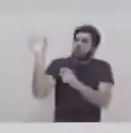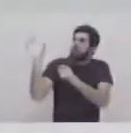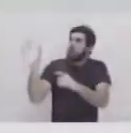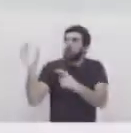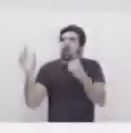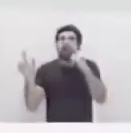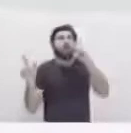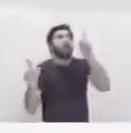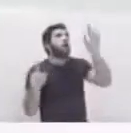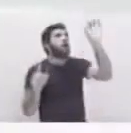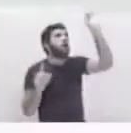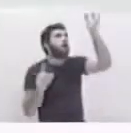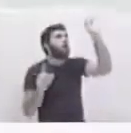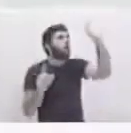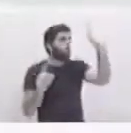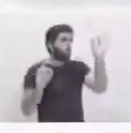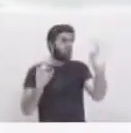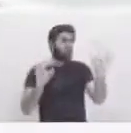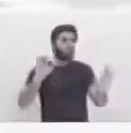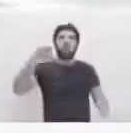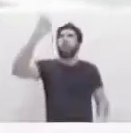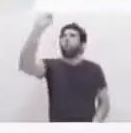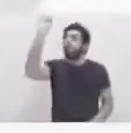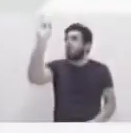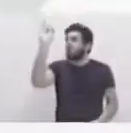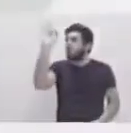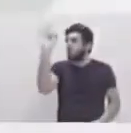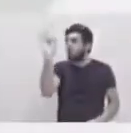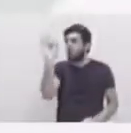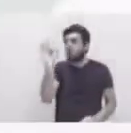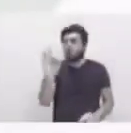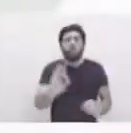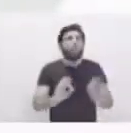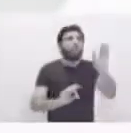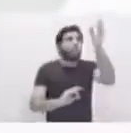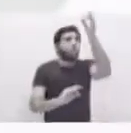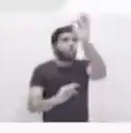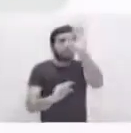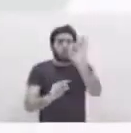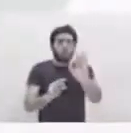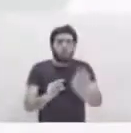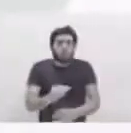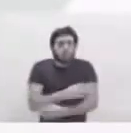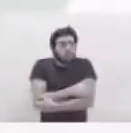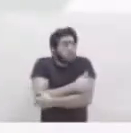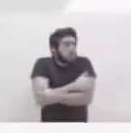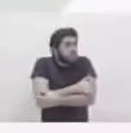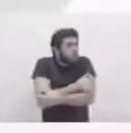cielo caían copos de nieve. Mientras la